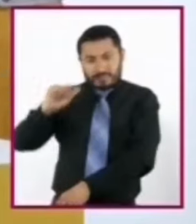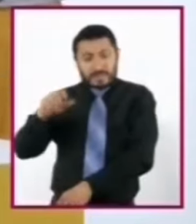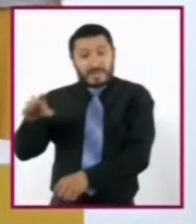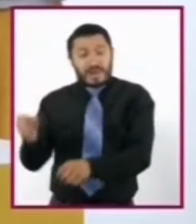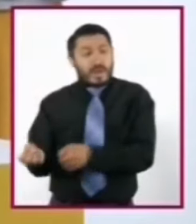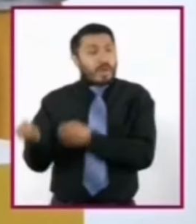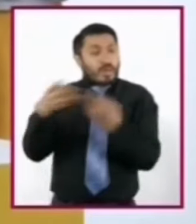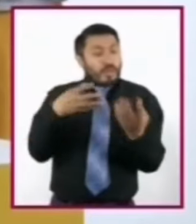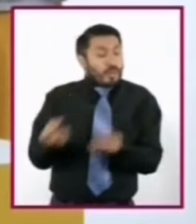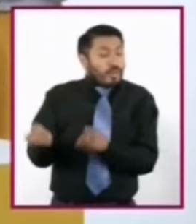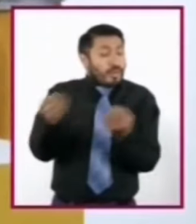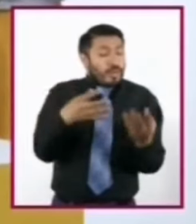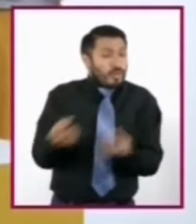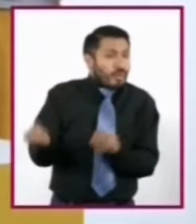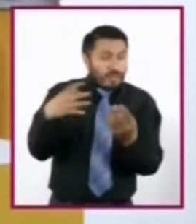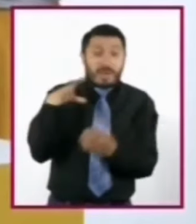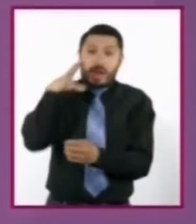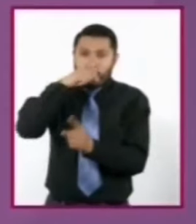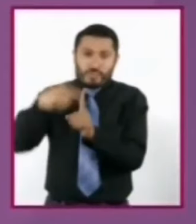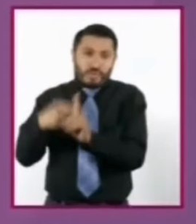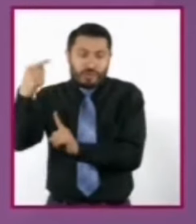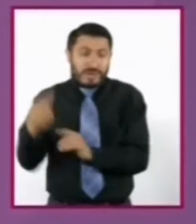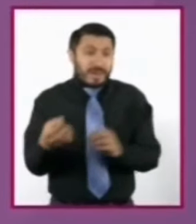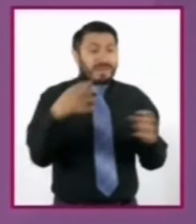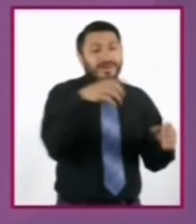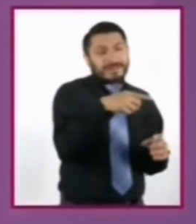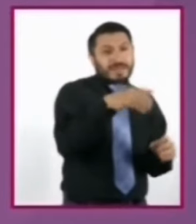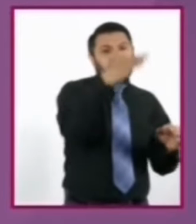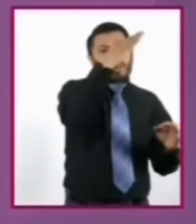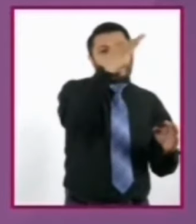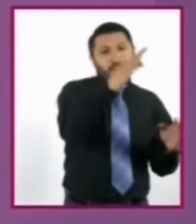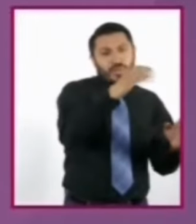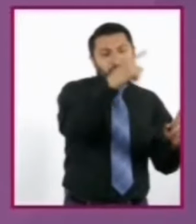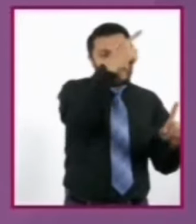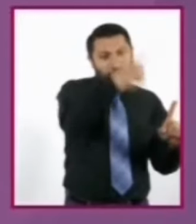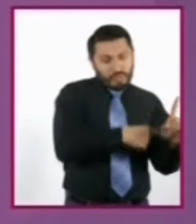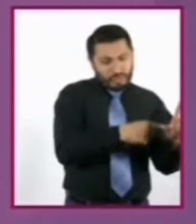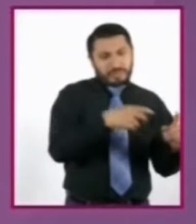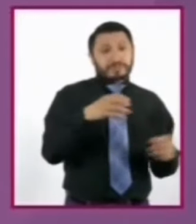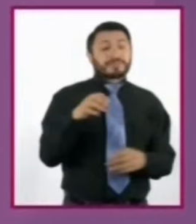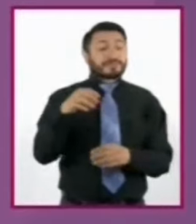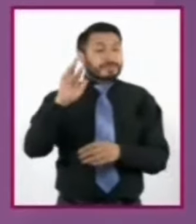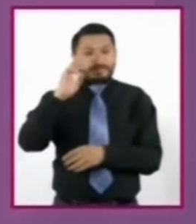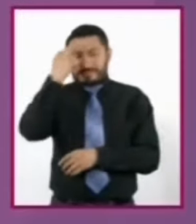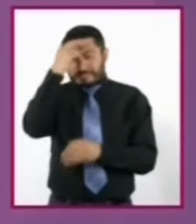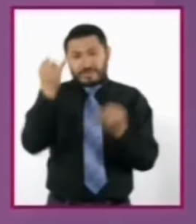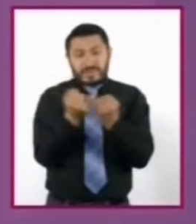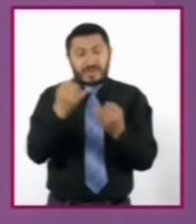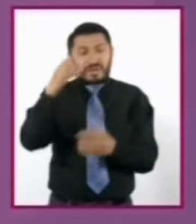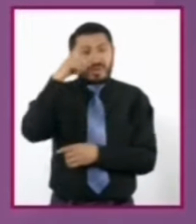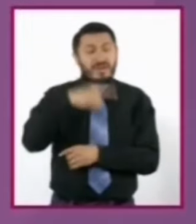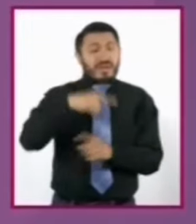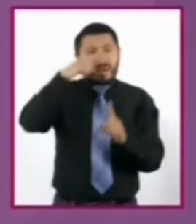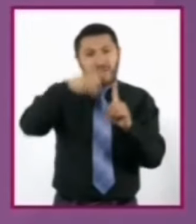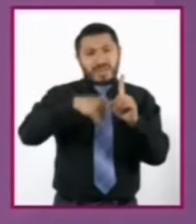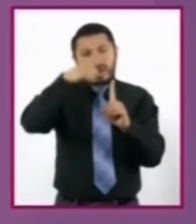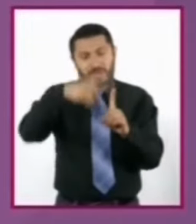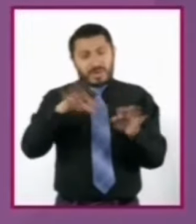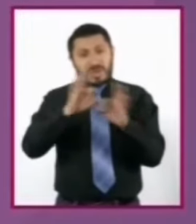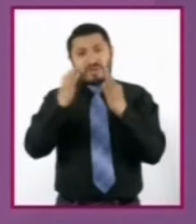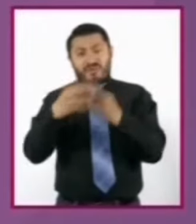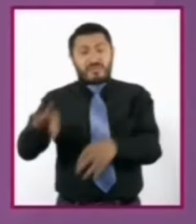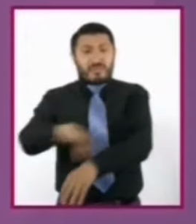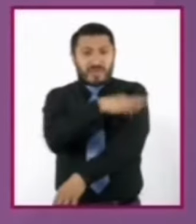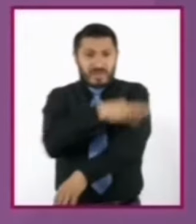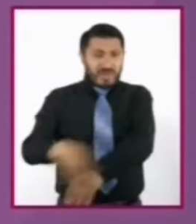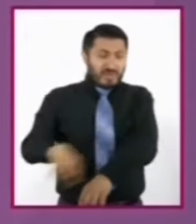menos. También recuerdo que la temperatura es la forma en la que medimos la energía cinética de las partículas de los objetos.